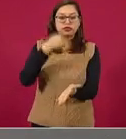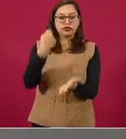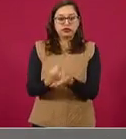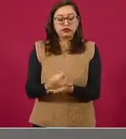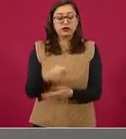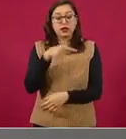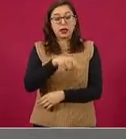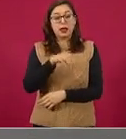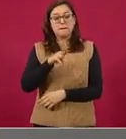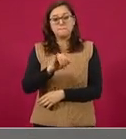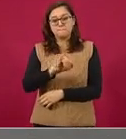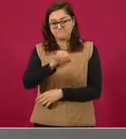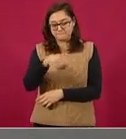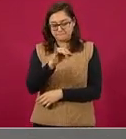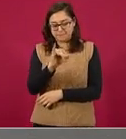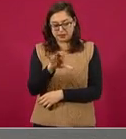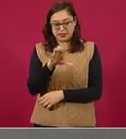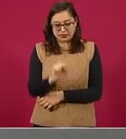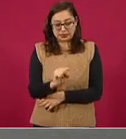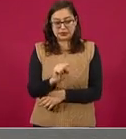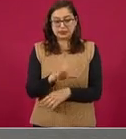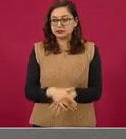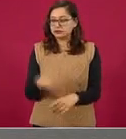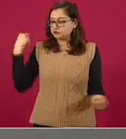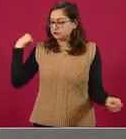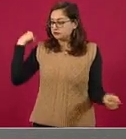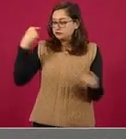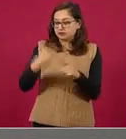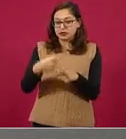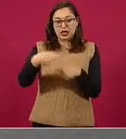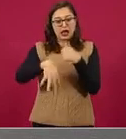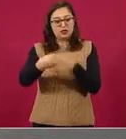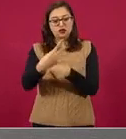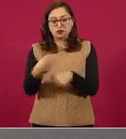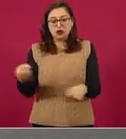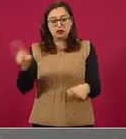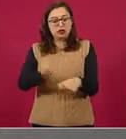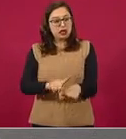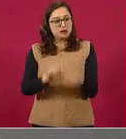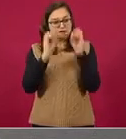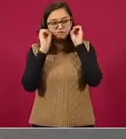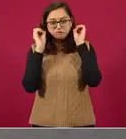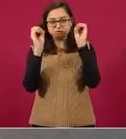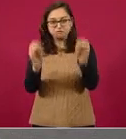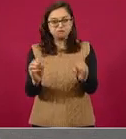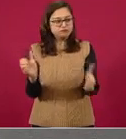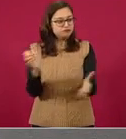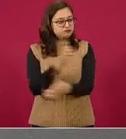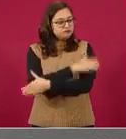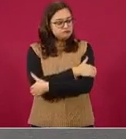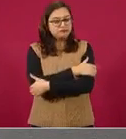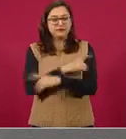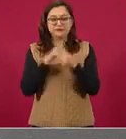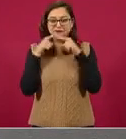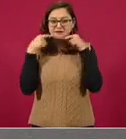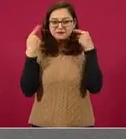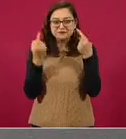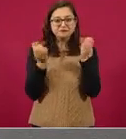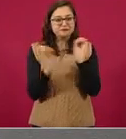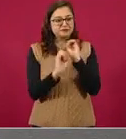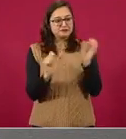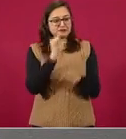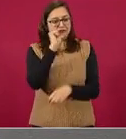Mijis. Hoy son 14 días de no verlo, de no abrazarlo, de no ver florecer su sonrisa, de no admirar su